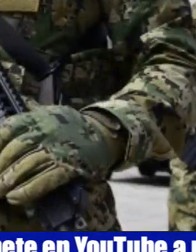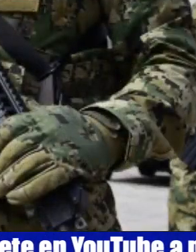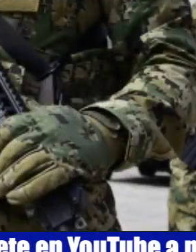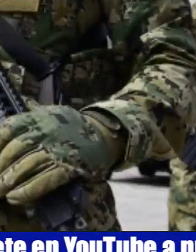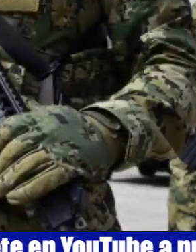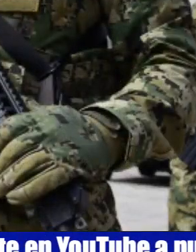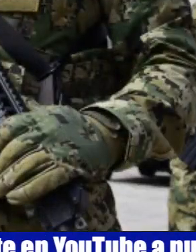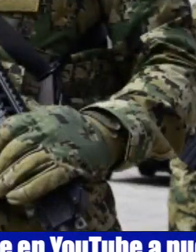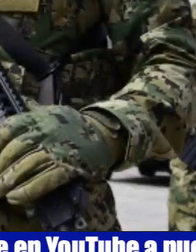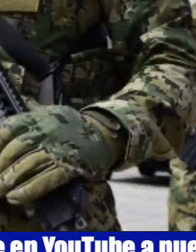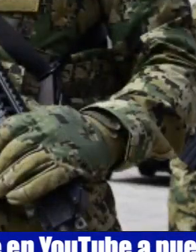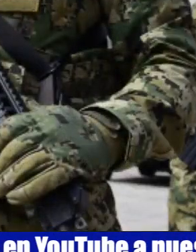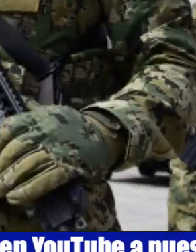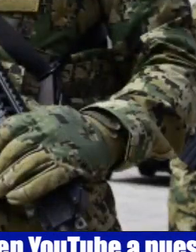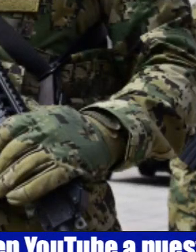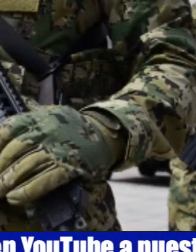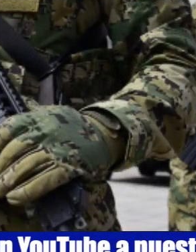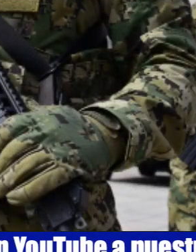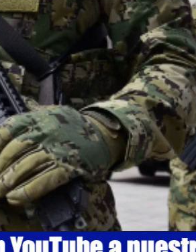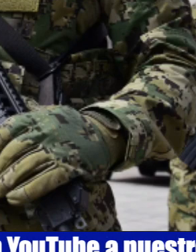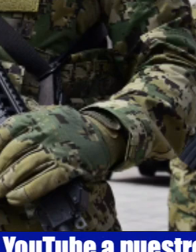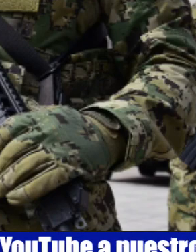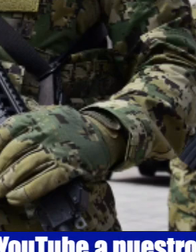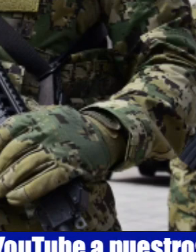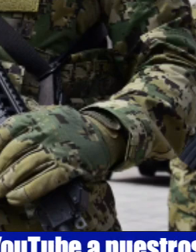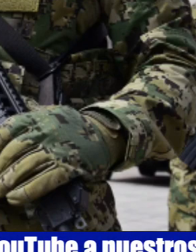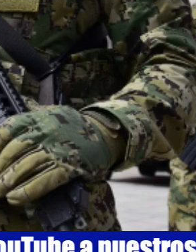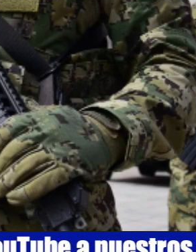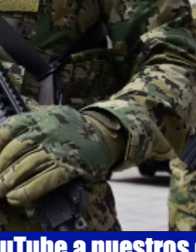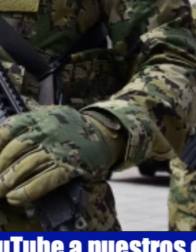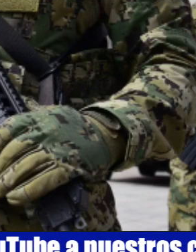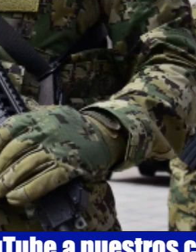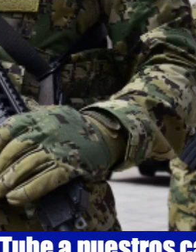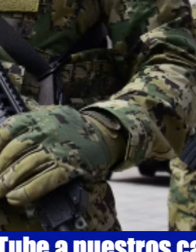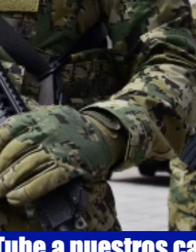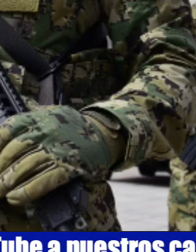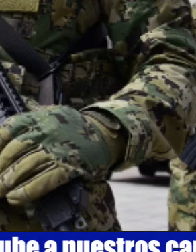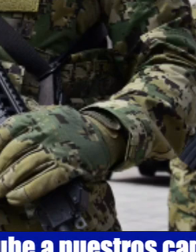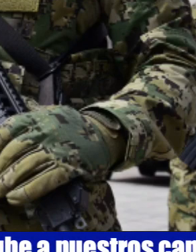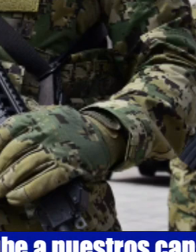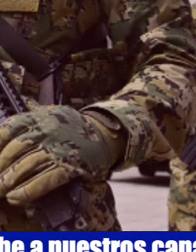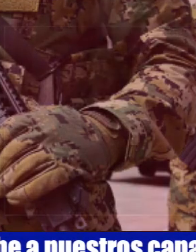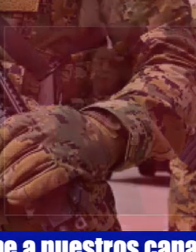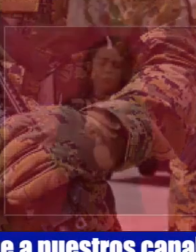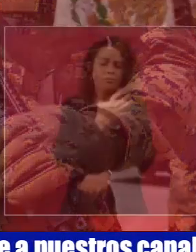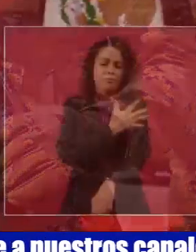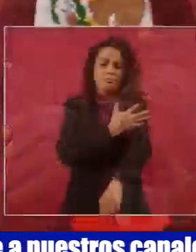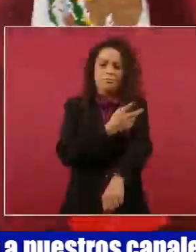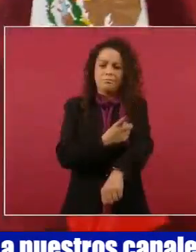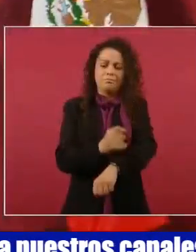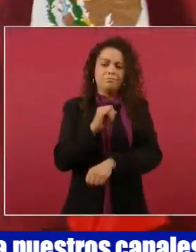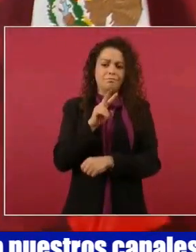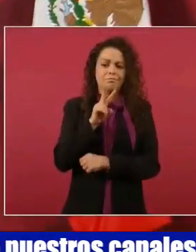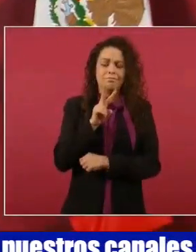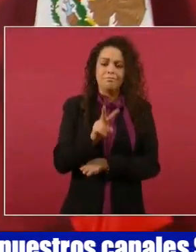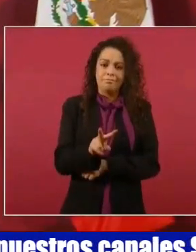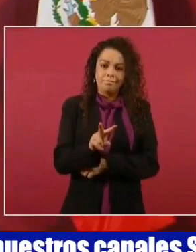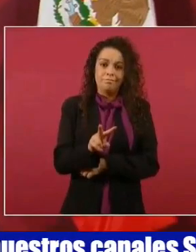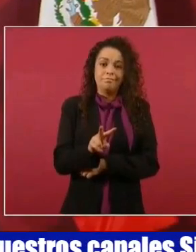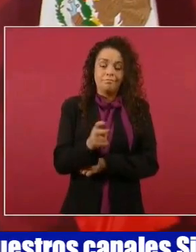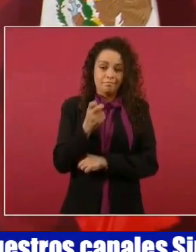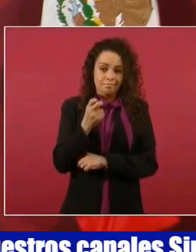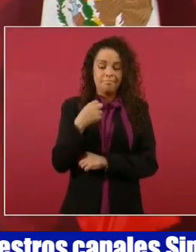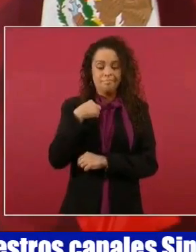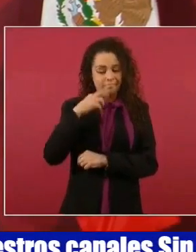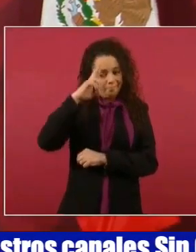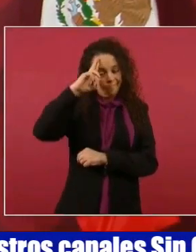el recto proceder, así de sencillo. Comentó que lo que no le gusta a los conservadores, y con esto voy a lo que planteaba ya al final el